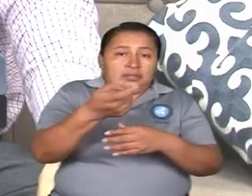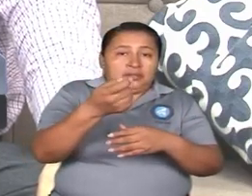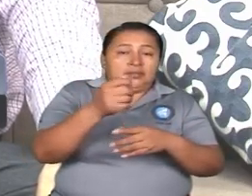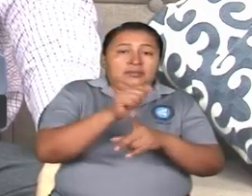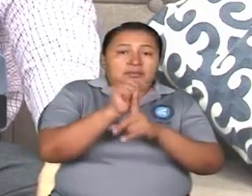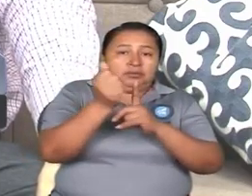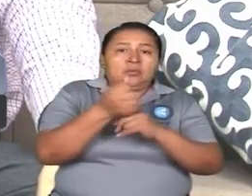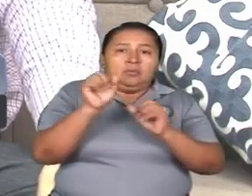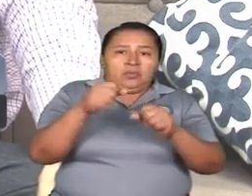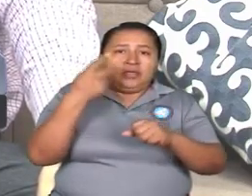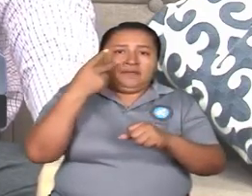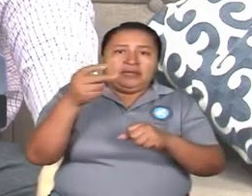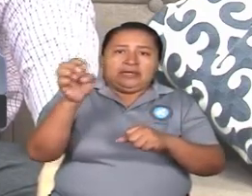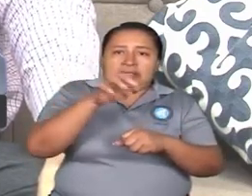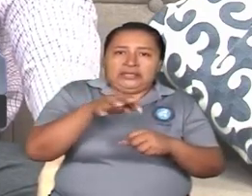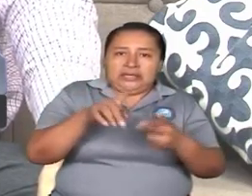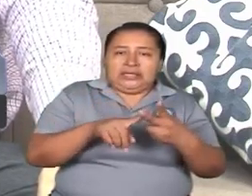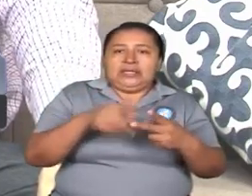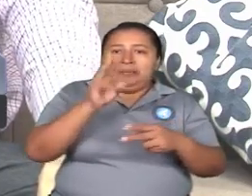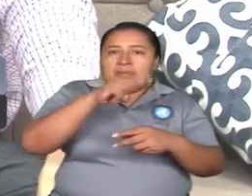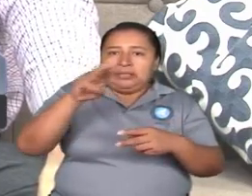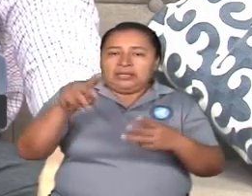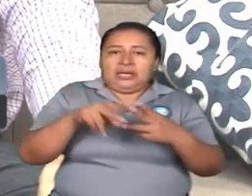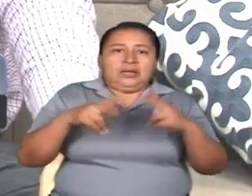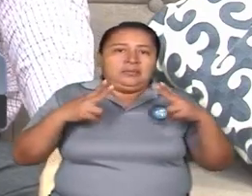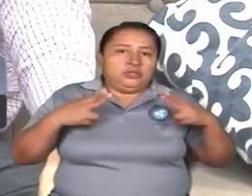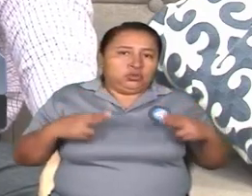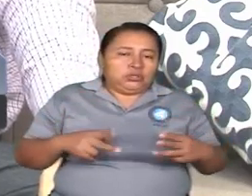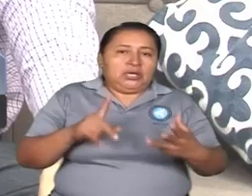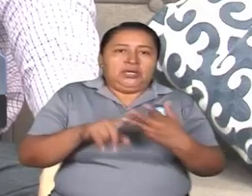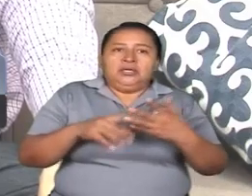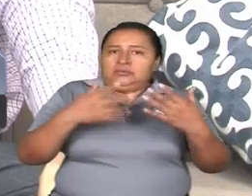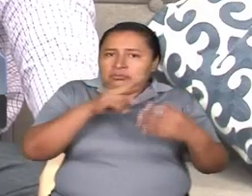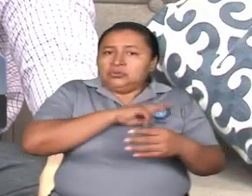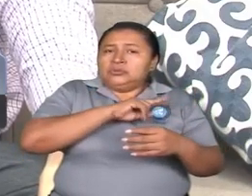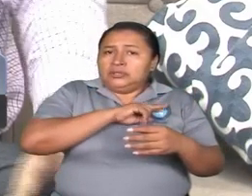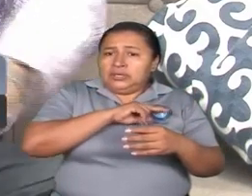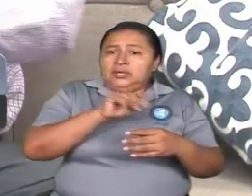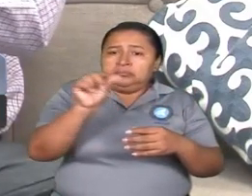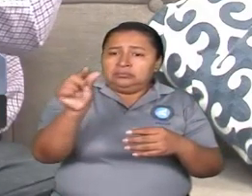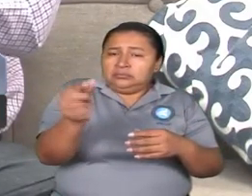parlamentario lo puedes ver en Estelí, en Matagalpa, en Chontales, donde hay